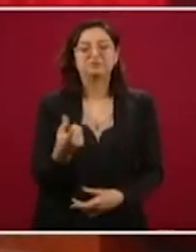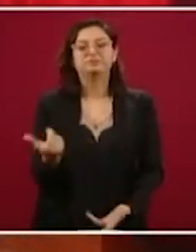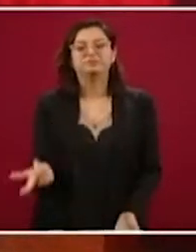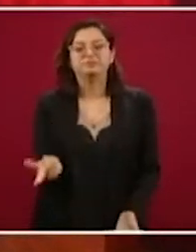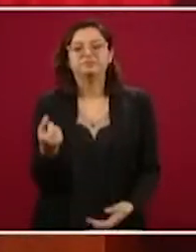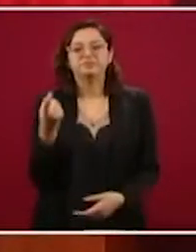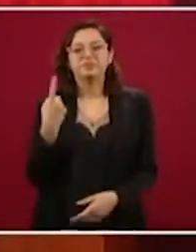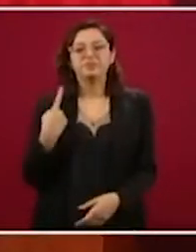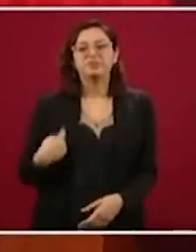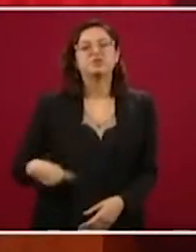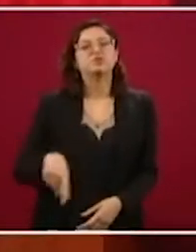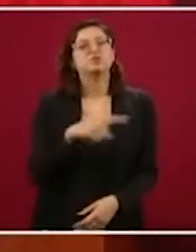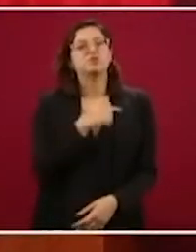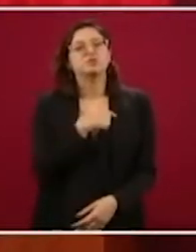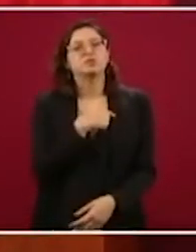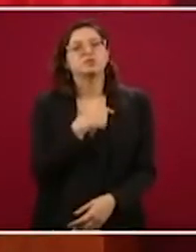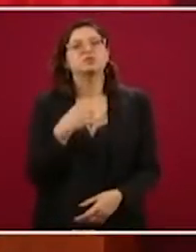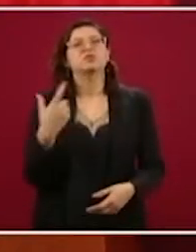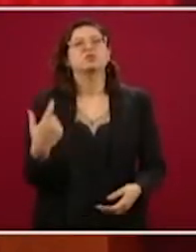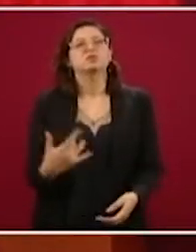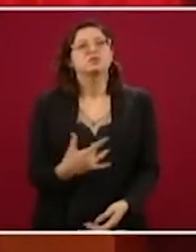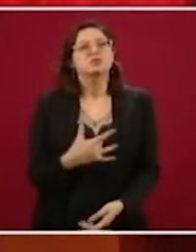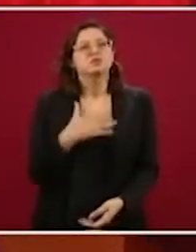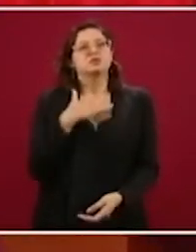tenemos nosotros que